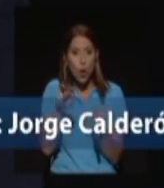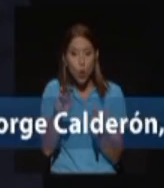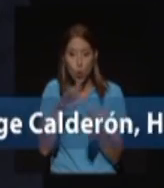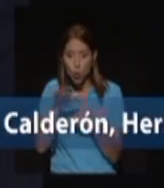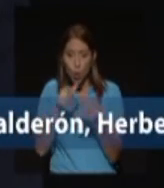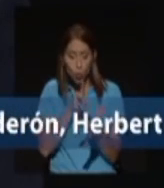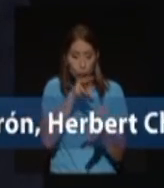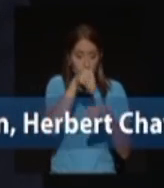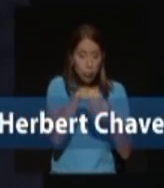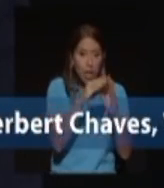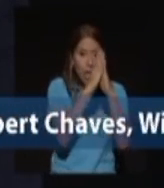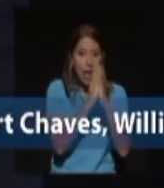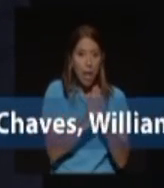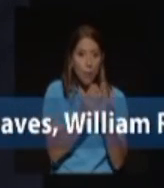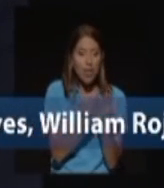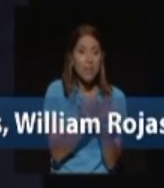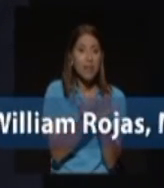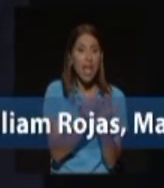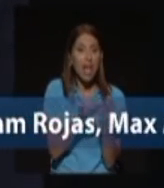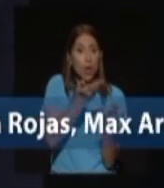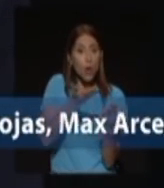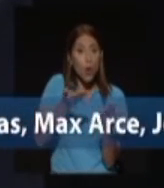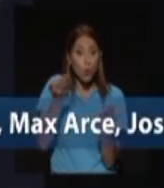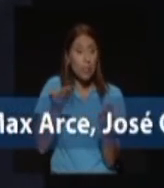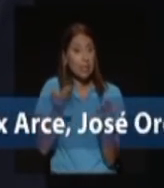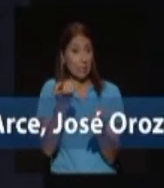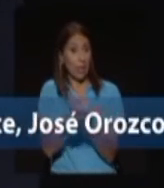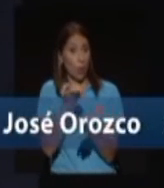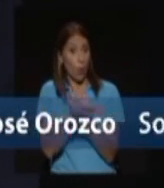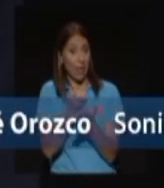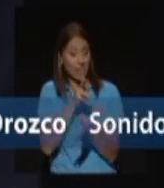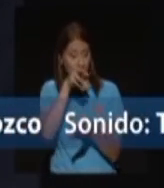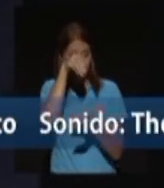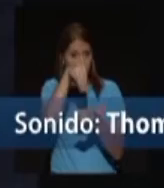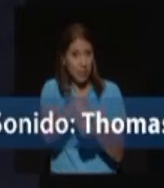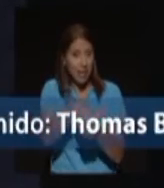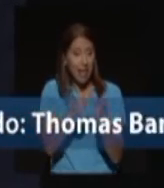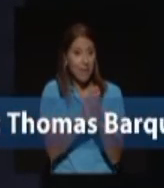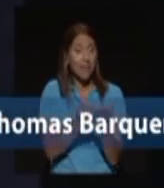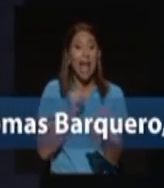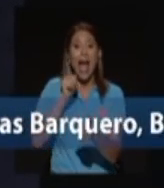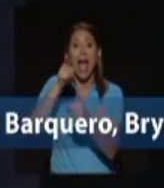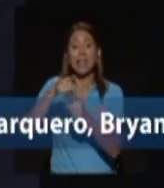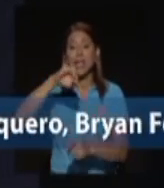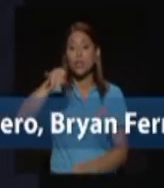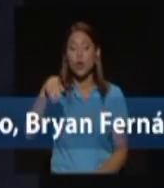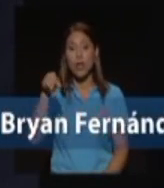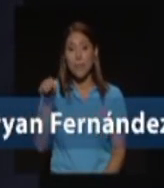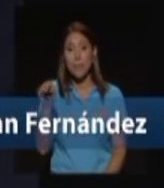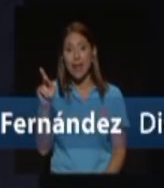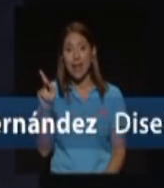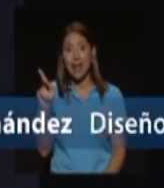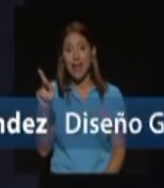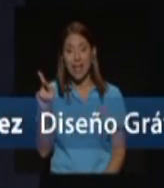Biblia, por ejemplo, ¿verdad?, referencias de carácter económico en la Biblia, hasta John Maynard Keynes, es más, hasta algunos